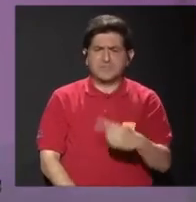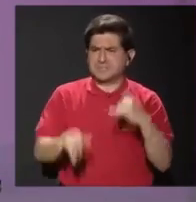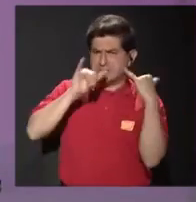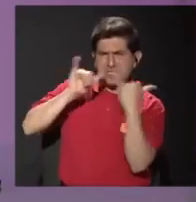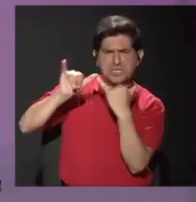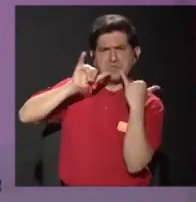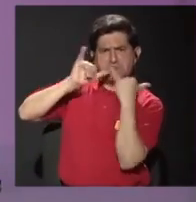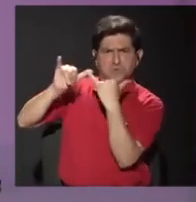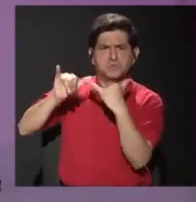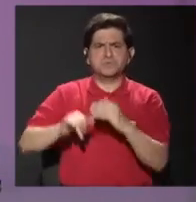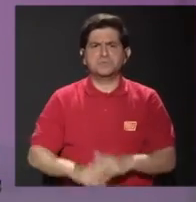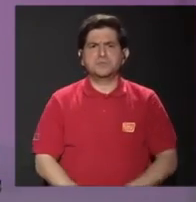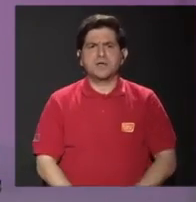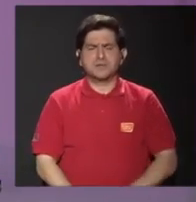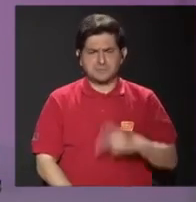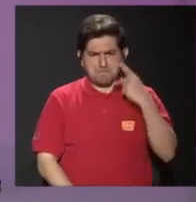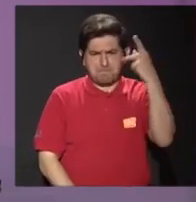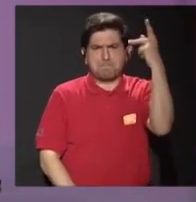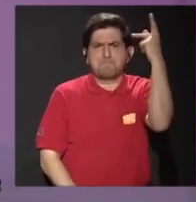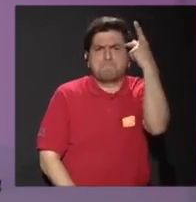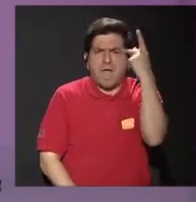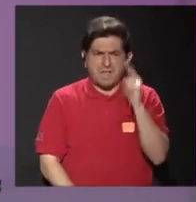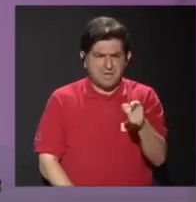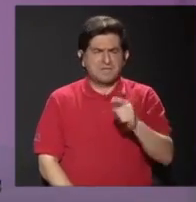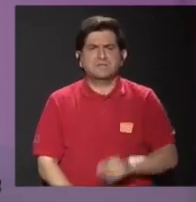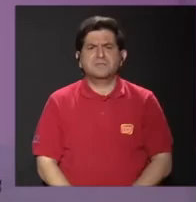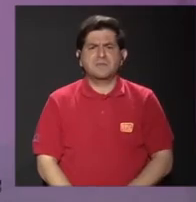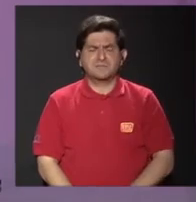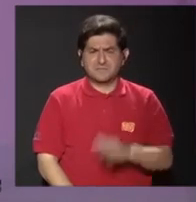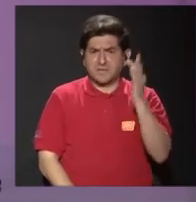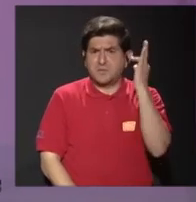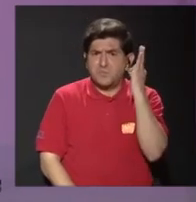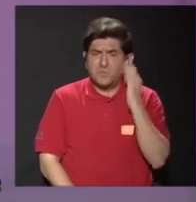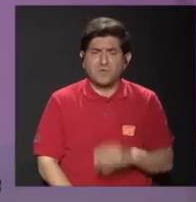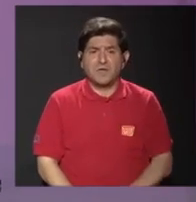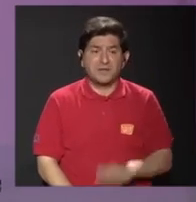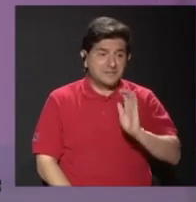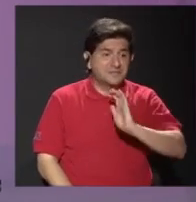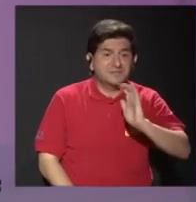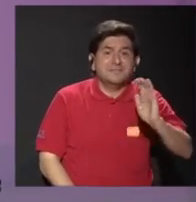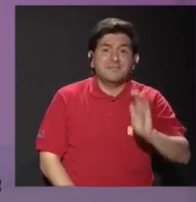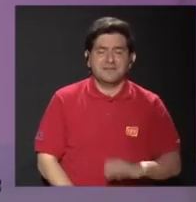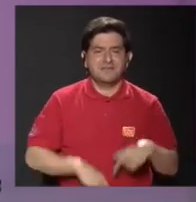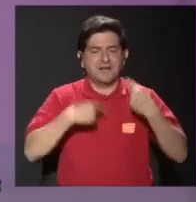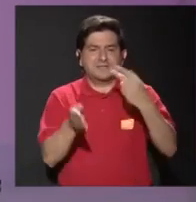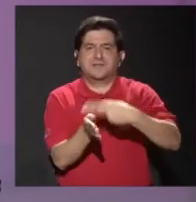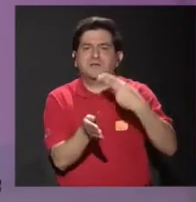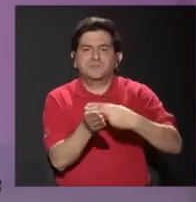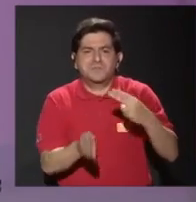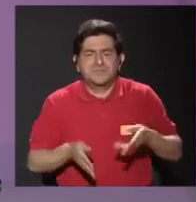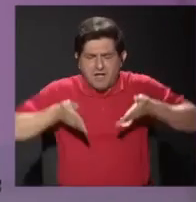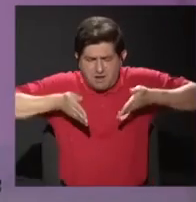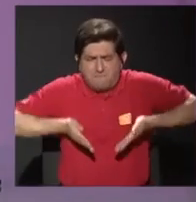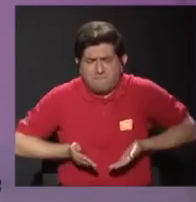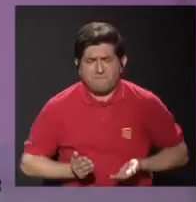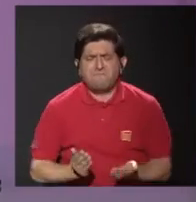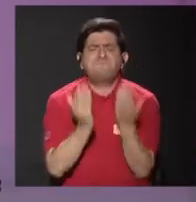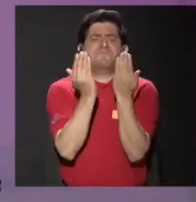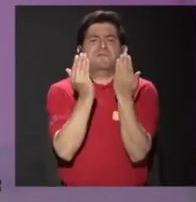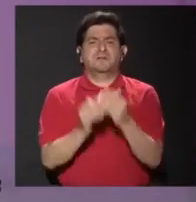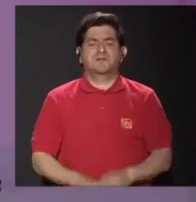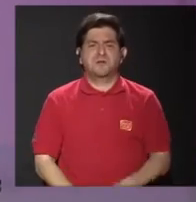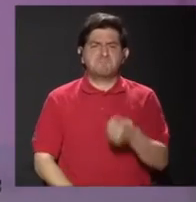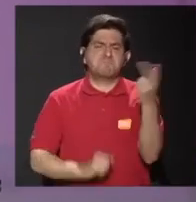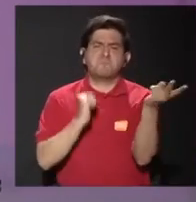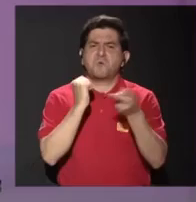quiénes son los padres de estas chiquitas que llegan a parir a nuestros hospitales que además quiero decir que en muy